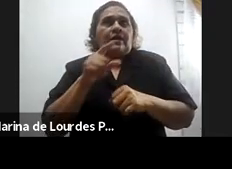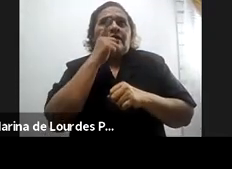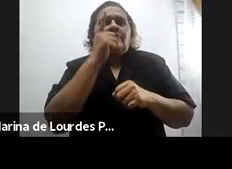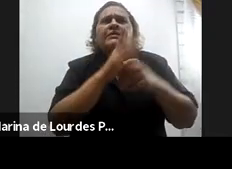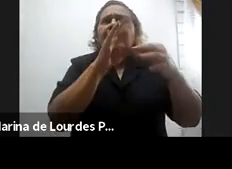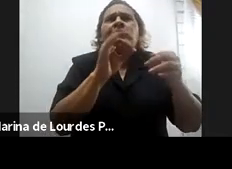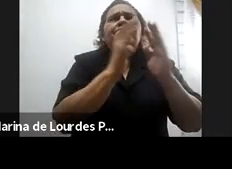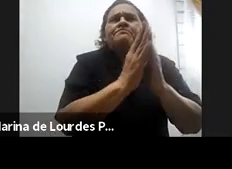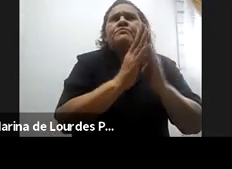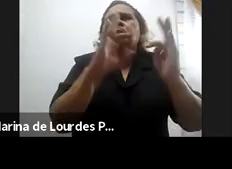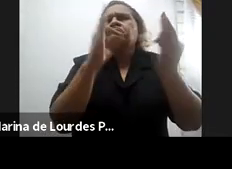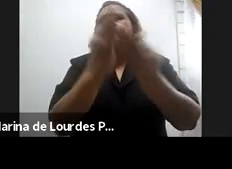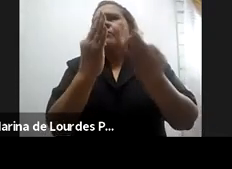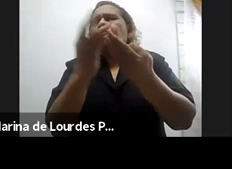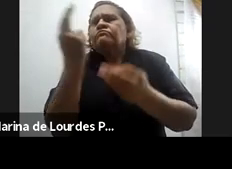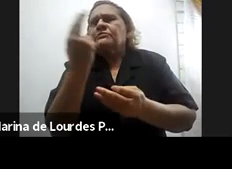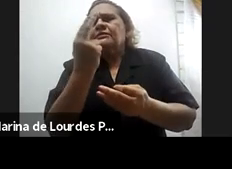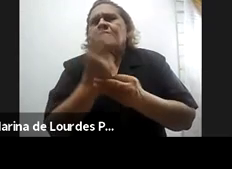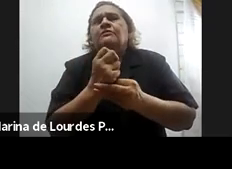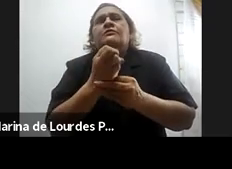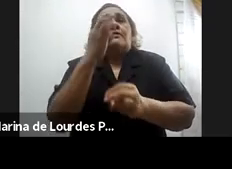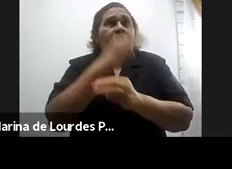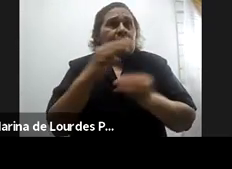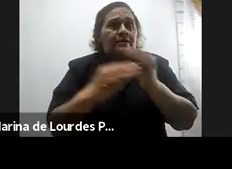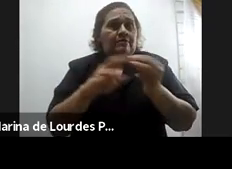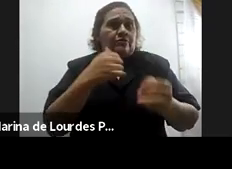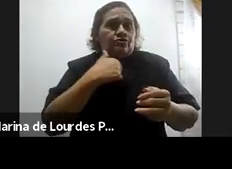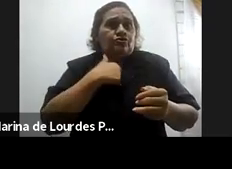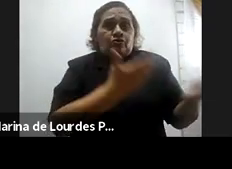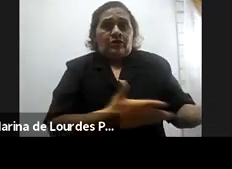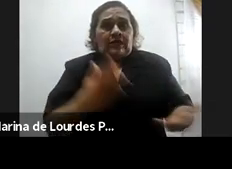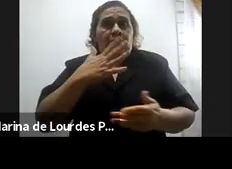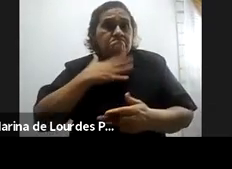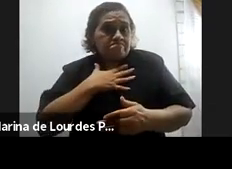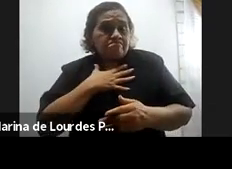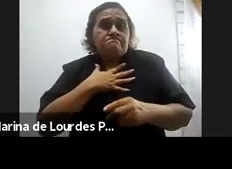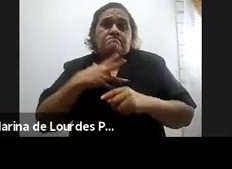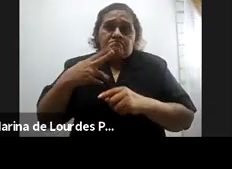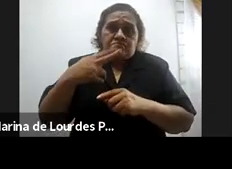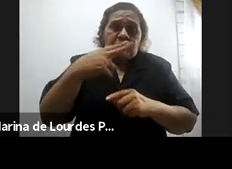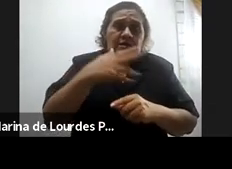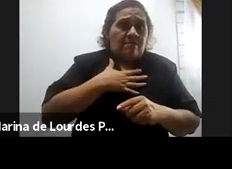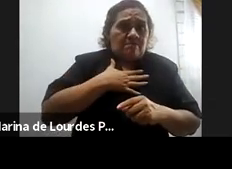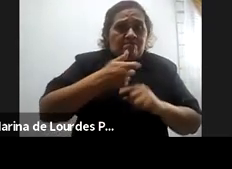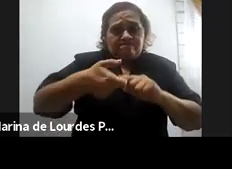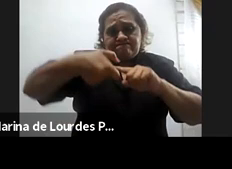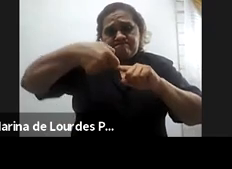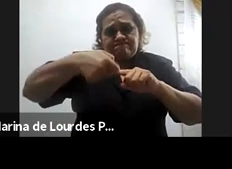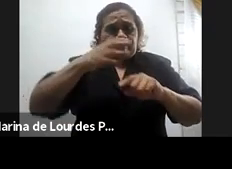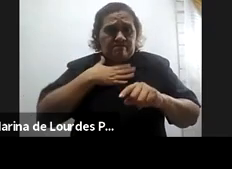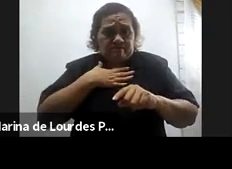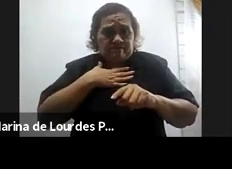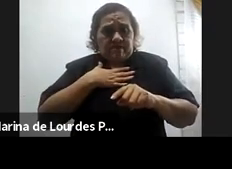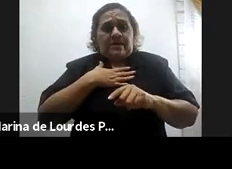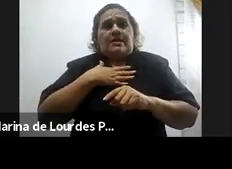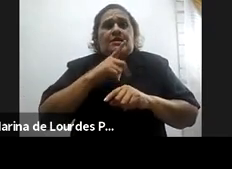mis pies y utilizar materiales de uso personal. O sea, yo le llevo mis tijeras, le llevo mi corta uñas, le llevo mi lima para que